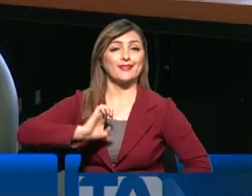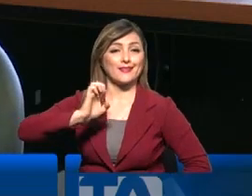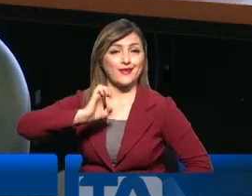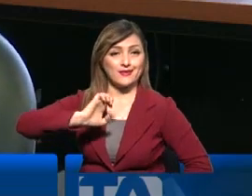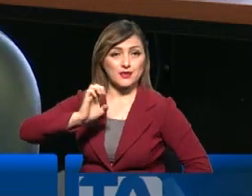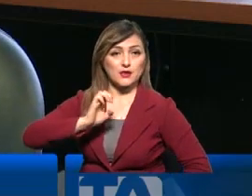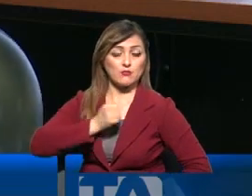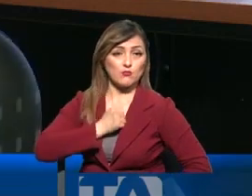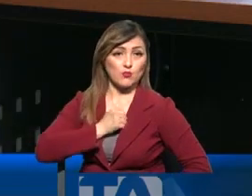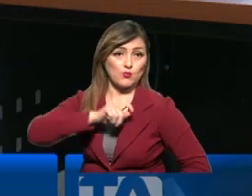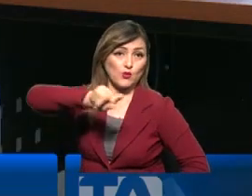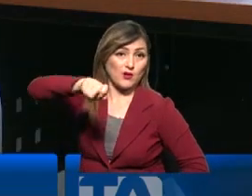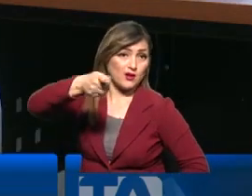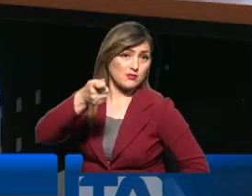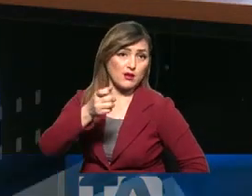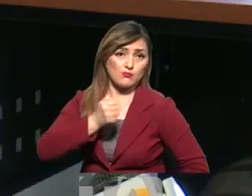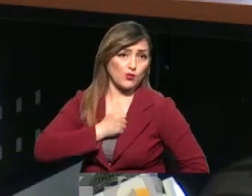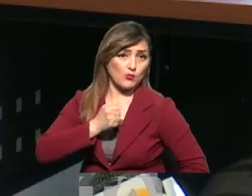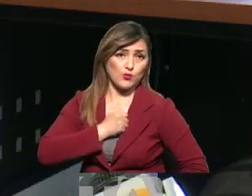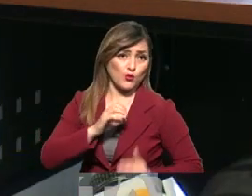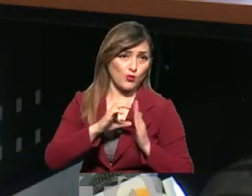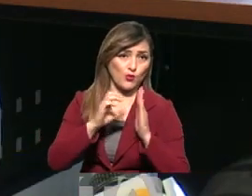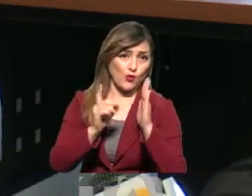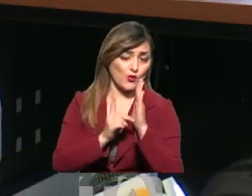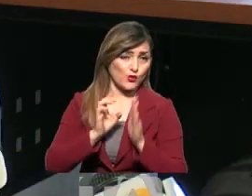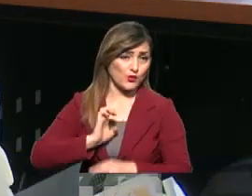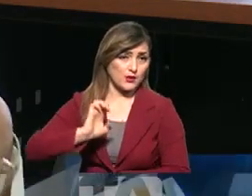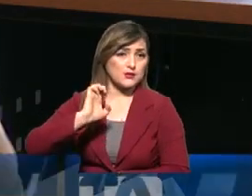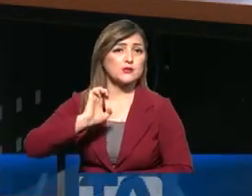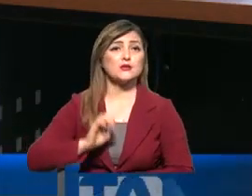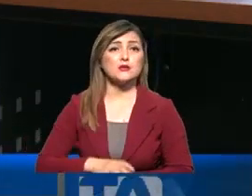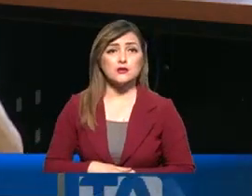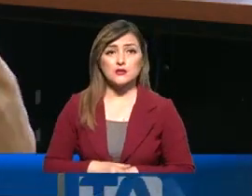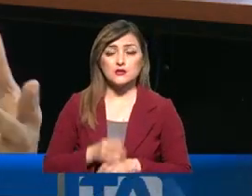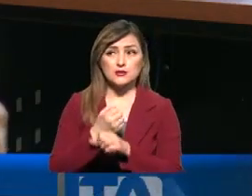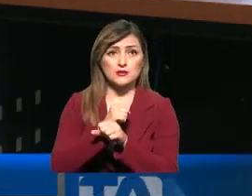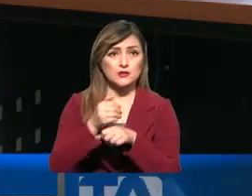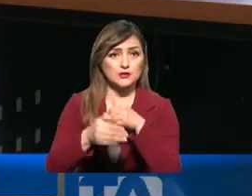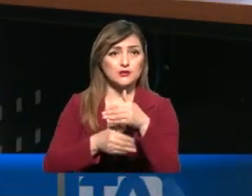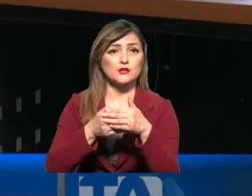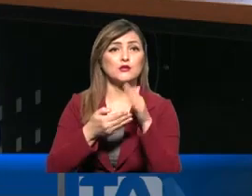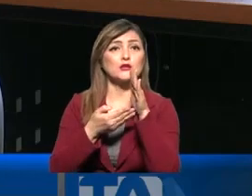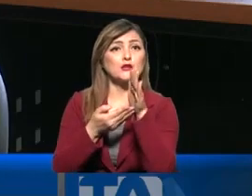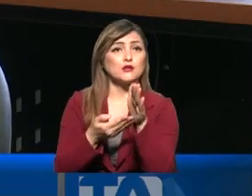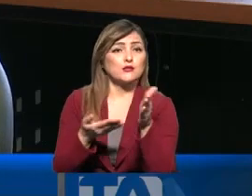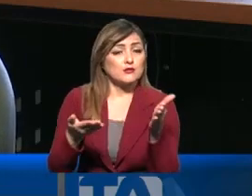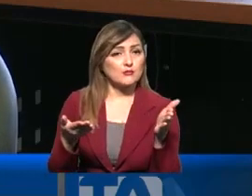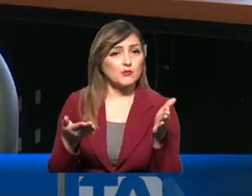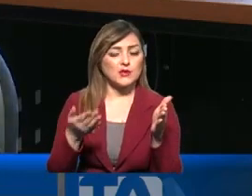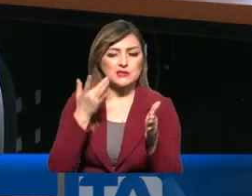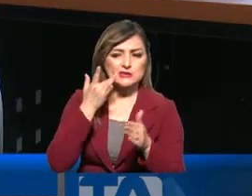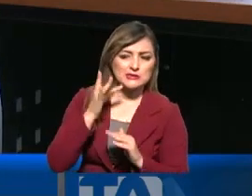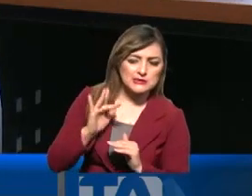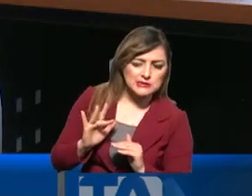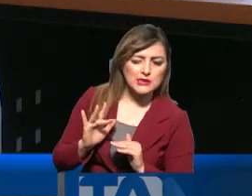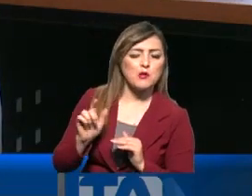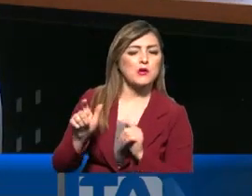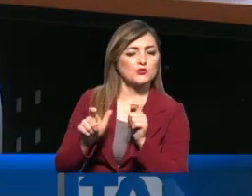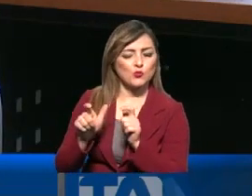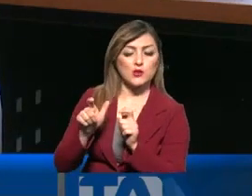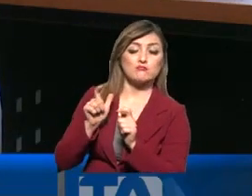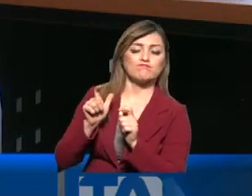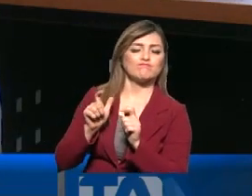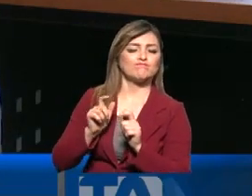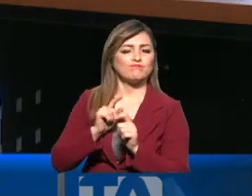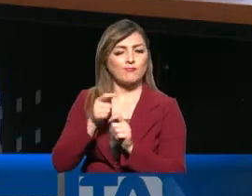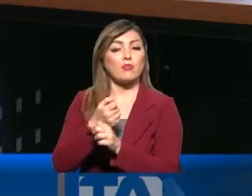medios de comunicación y hay también los defensores de audiencias en el caso de que exista alguna anomalía. Esto parte también